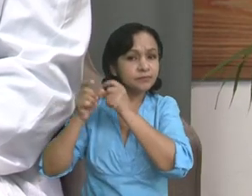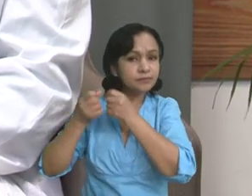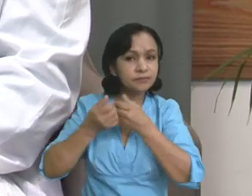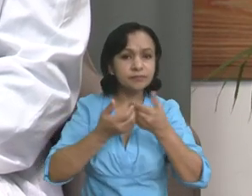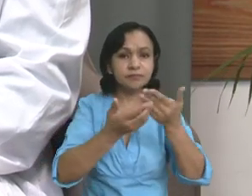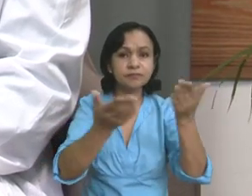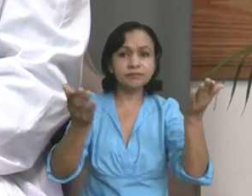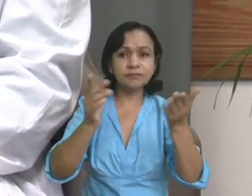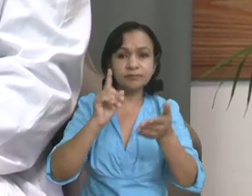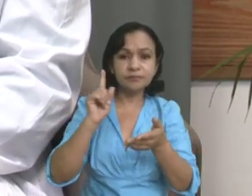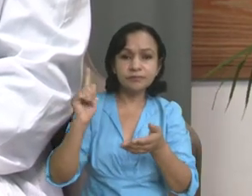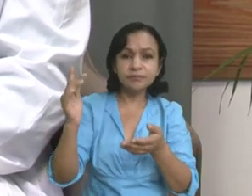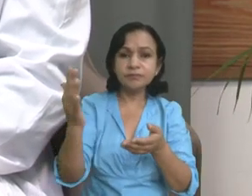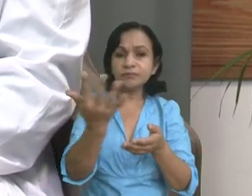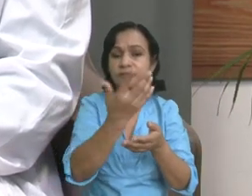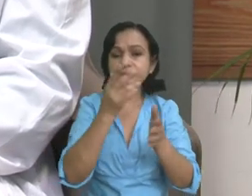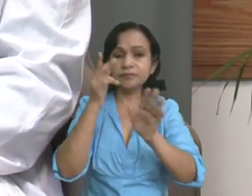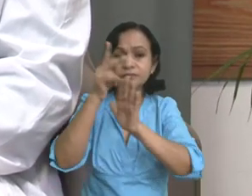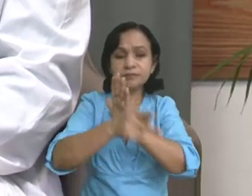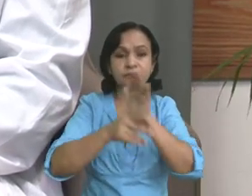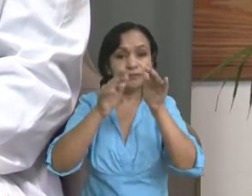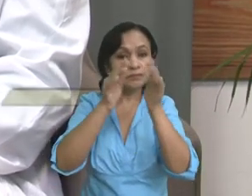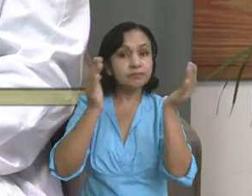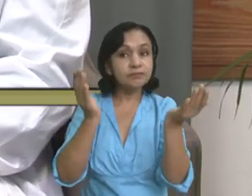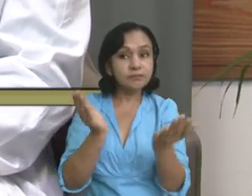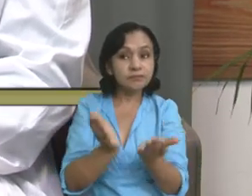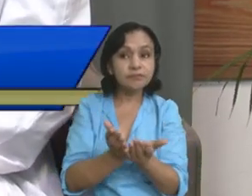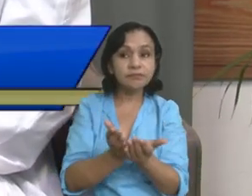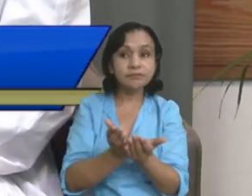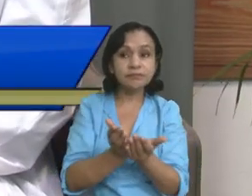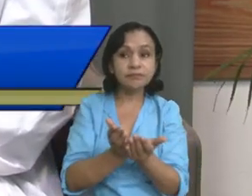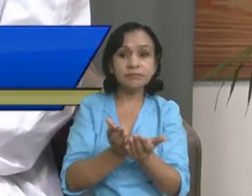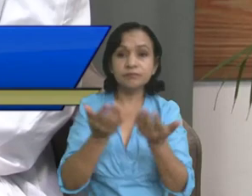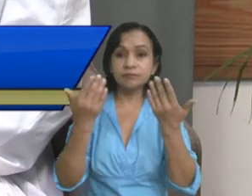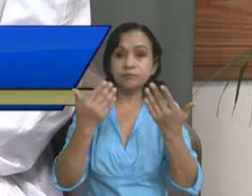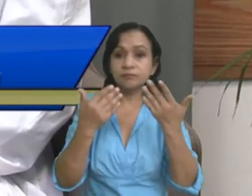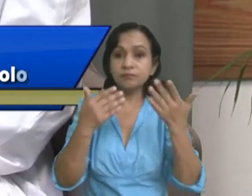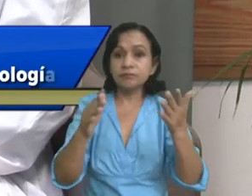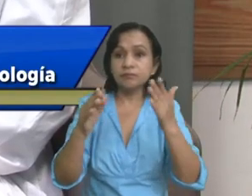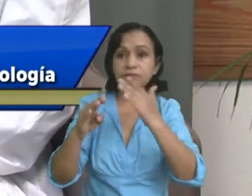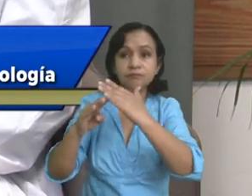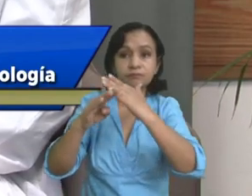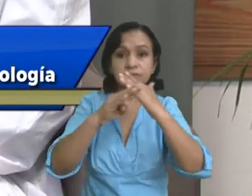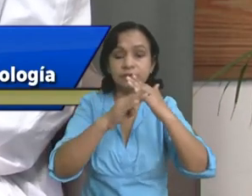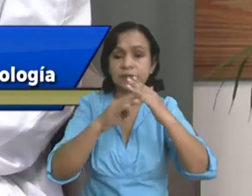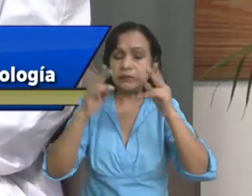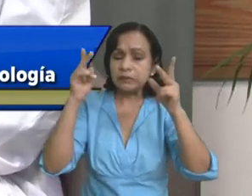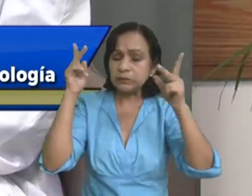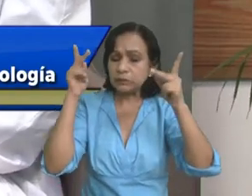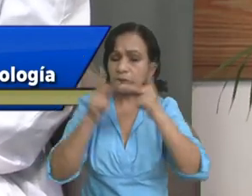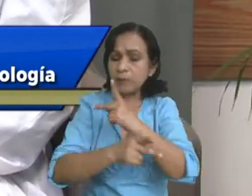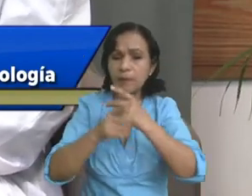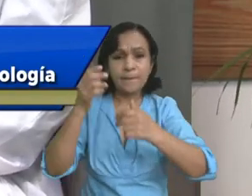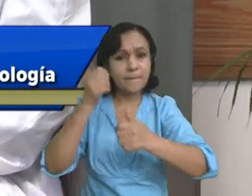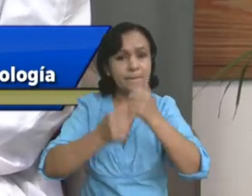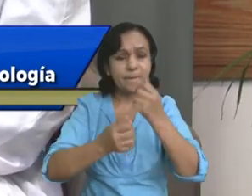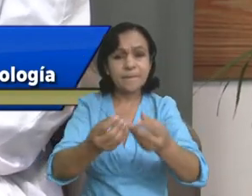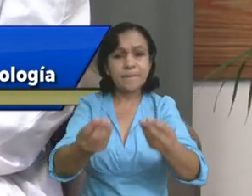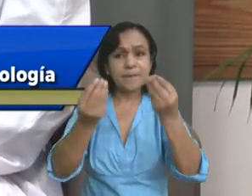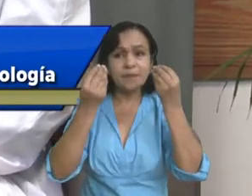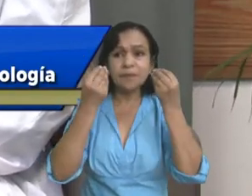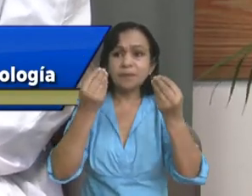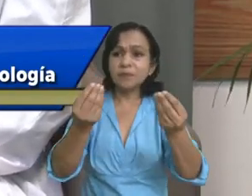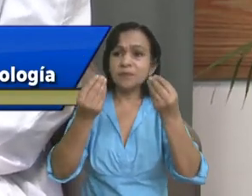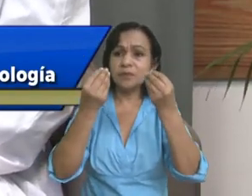los gobernantes del mundo y darse cuenta que bloquear a cualquier país es un acto criminal. Y hay mucha